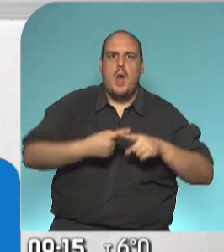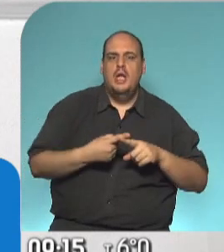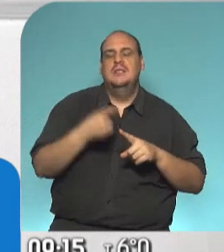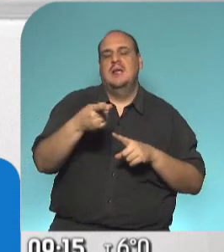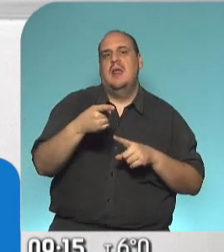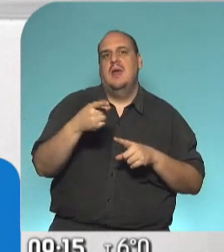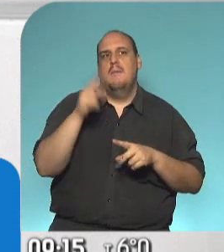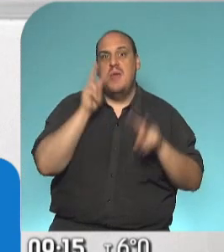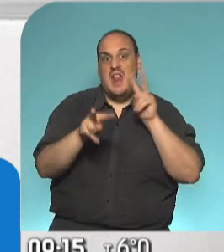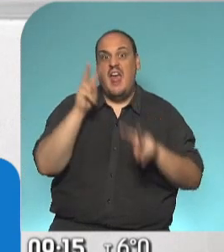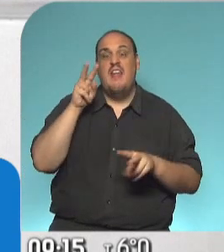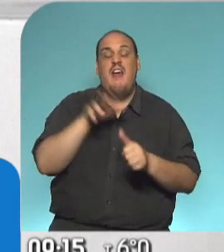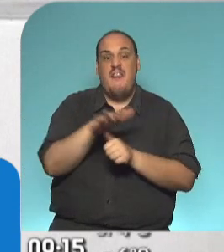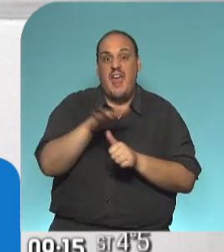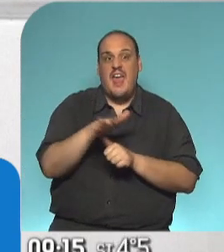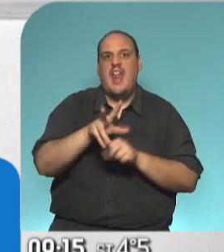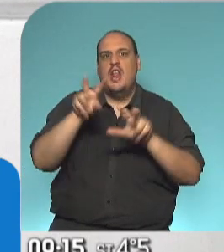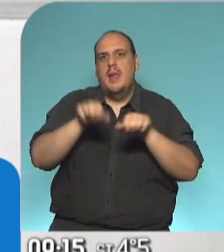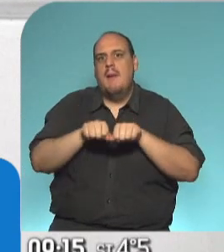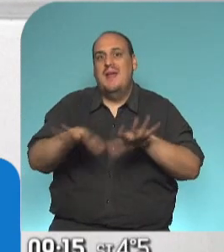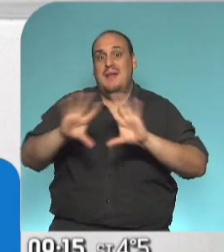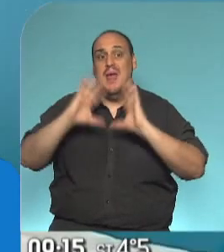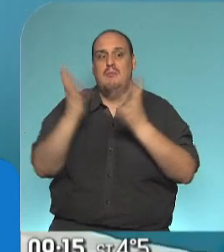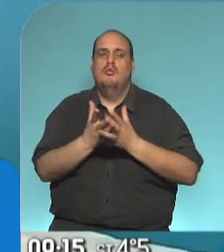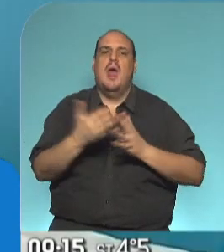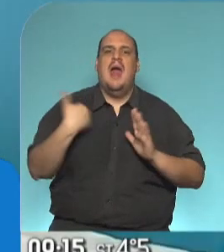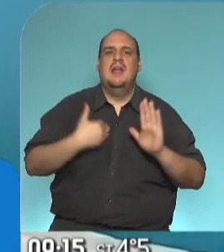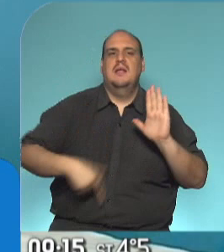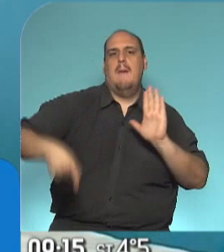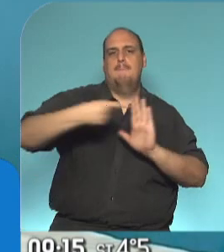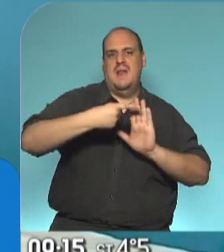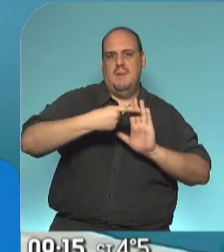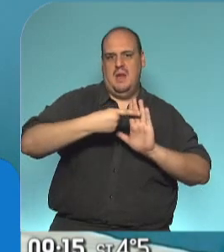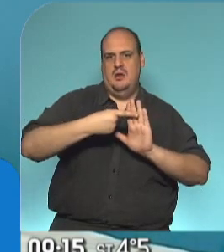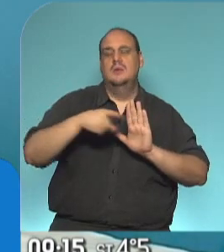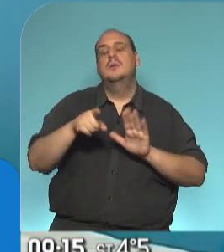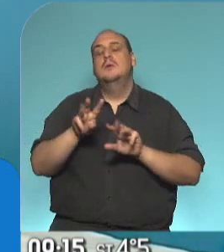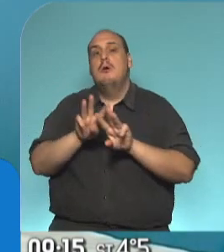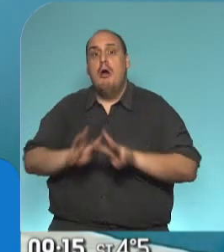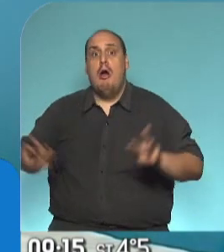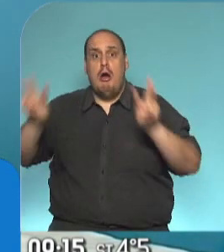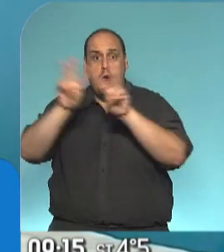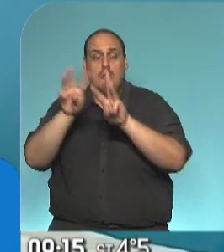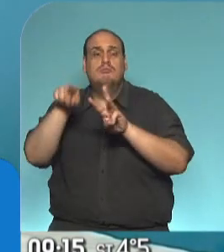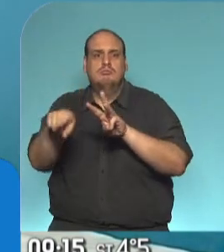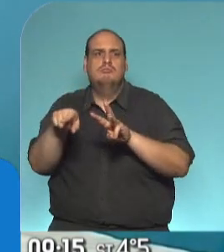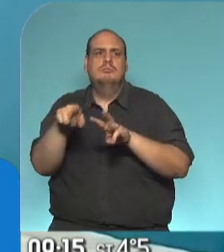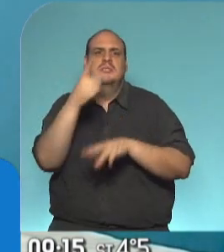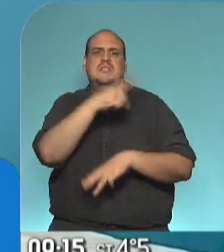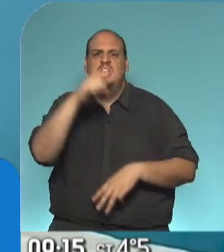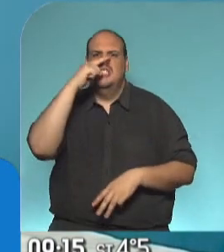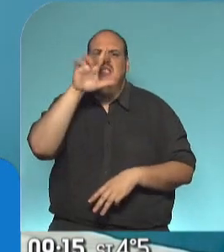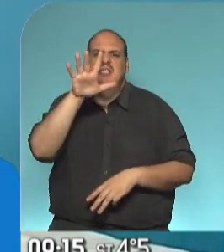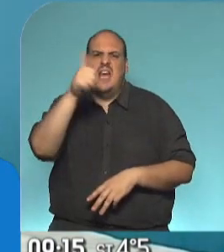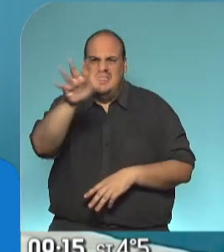de género en relación a la pandemia en todo el mundo. Naciones Unidas analizó las medidas tomadas por